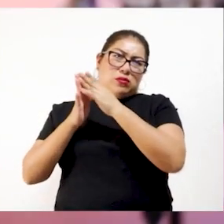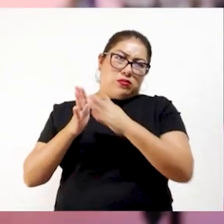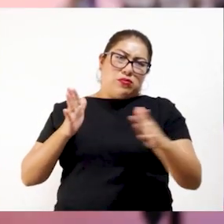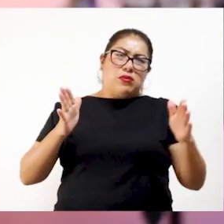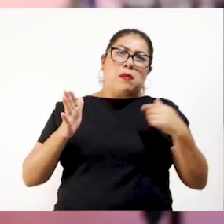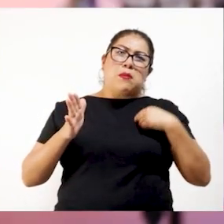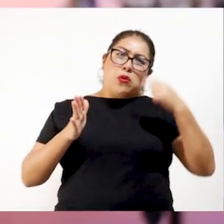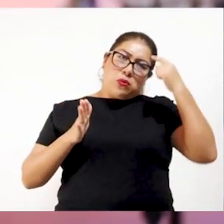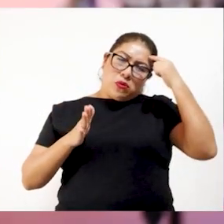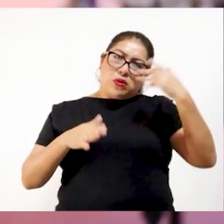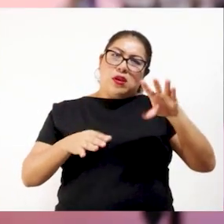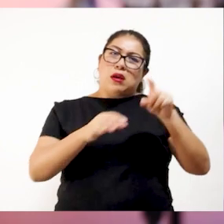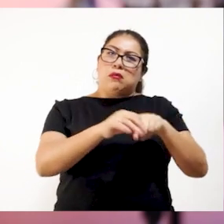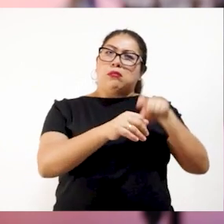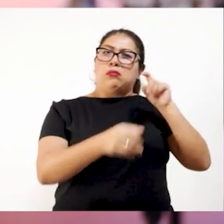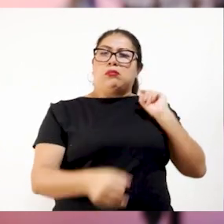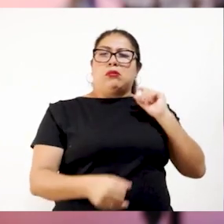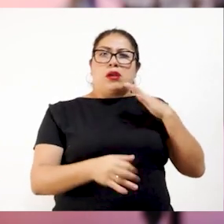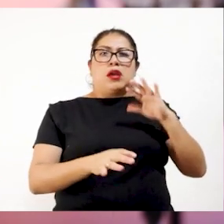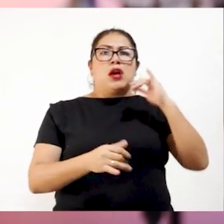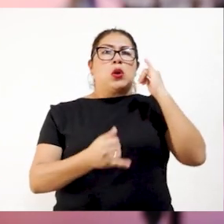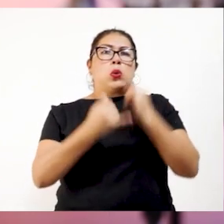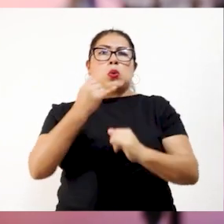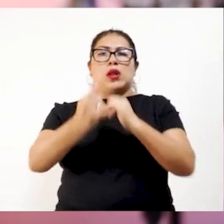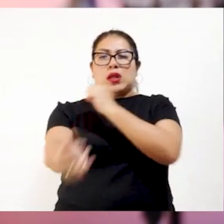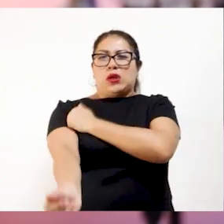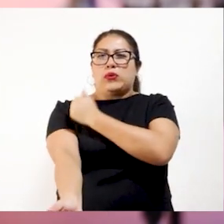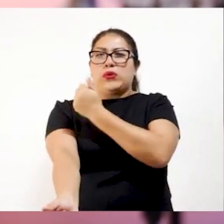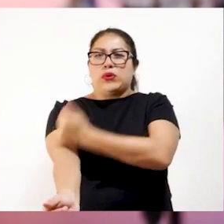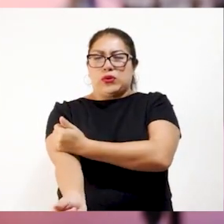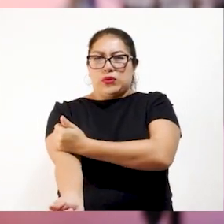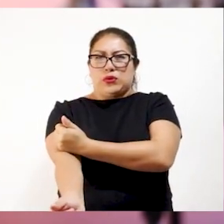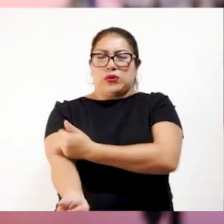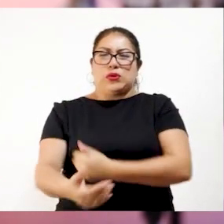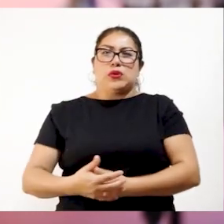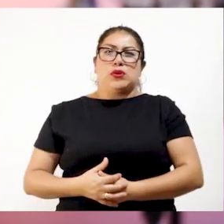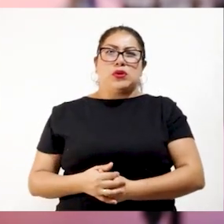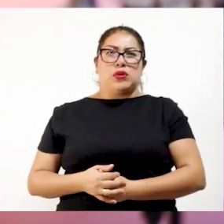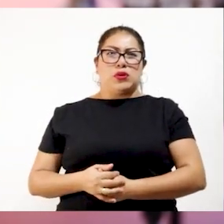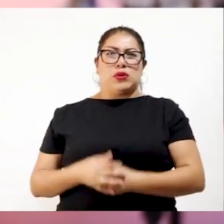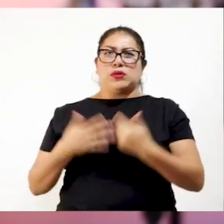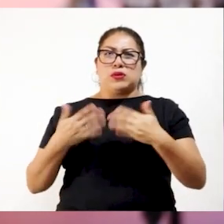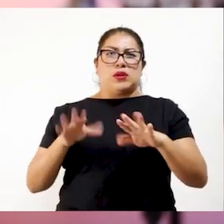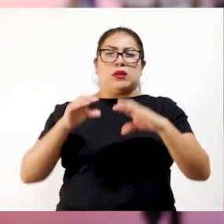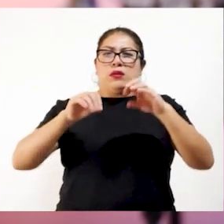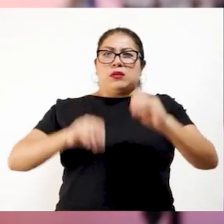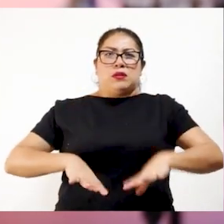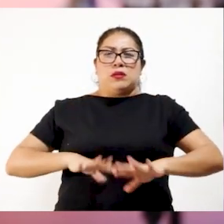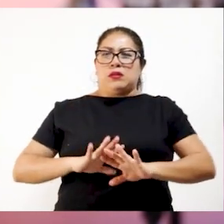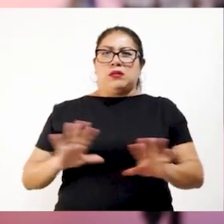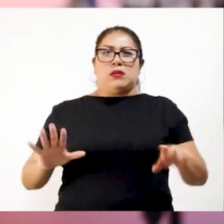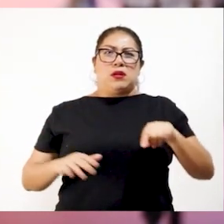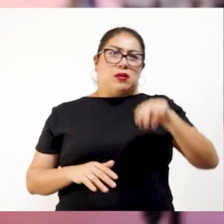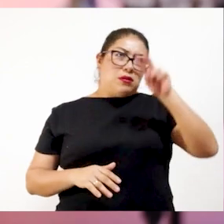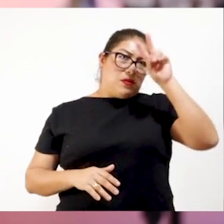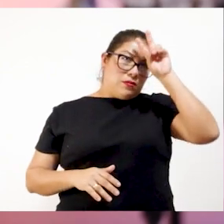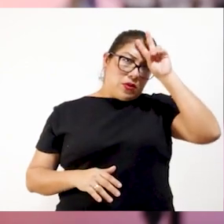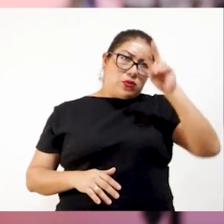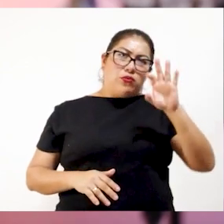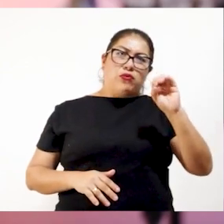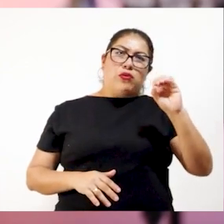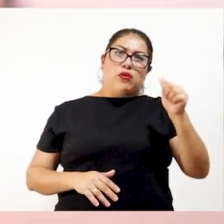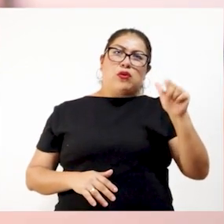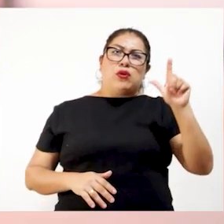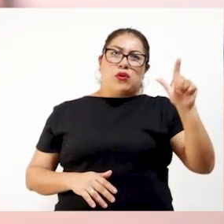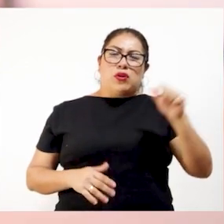supe que se había retirado, que ya el último representante ya había dejado de funcionar en el